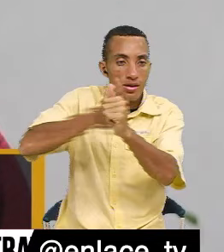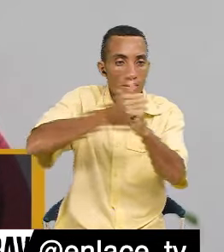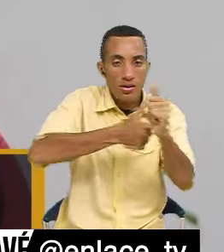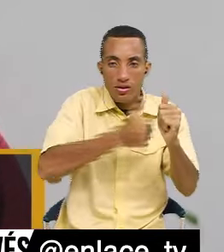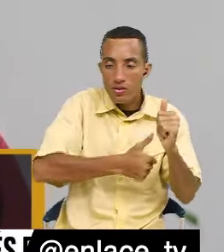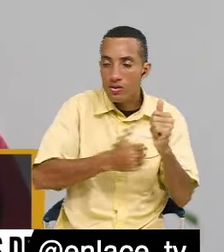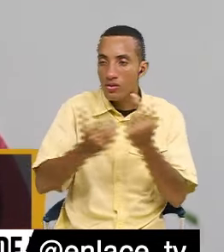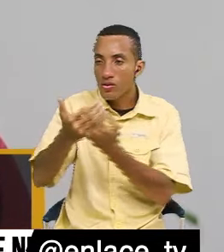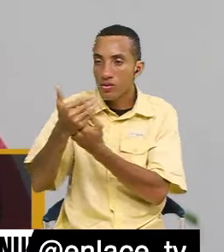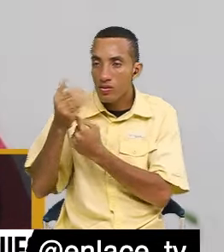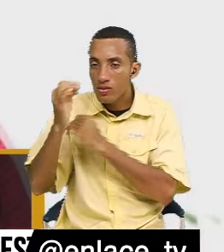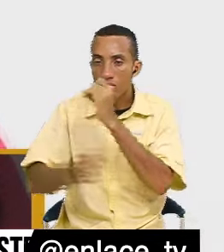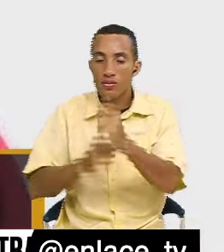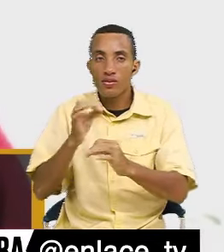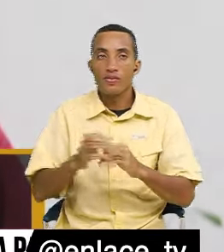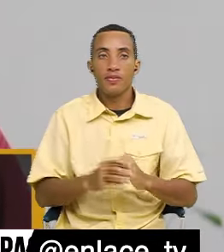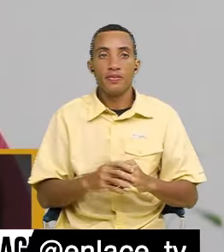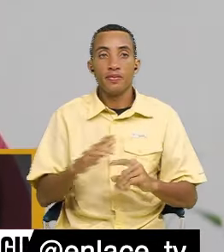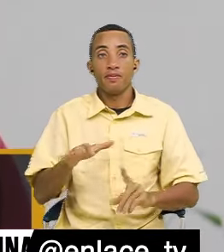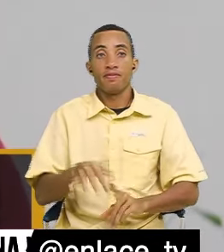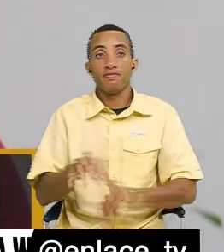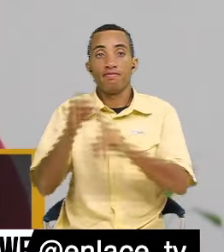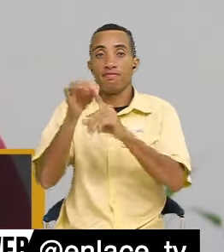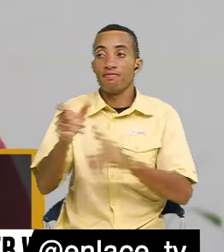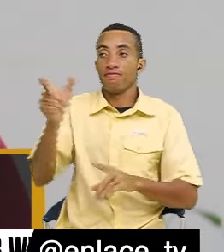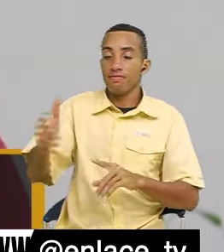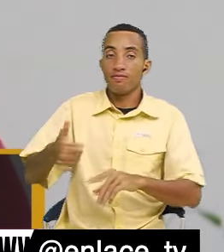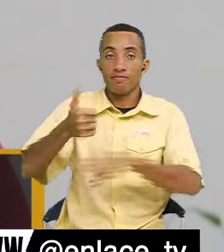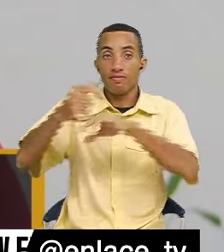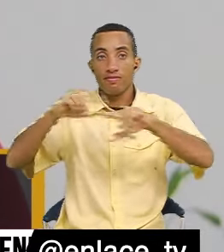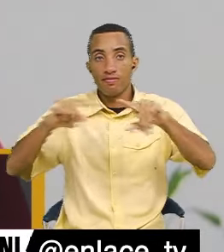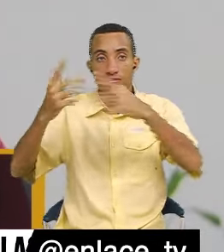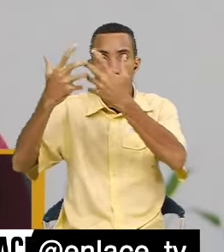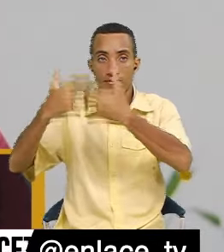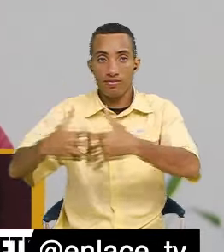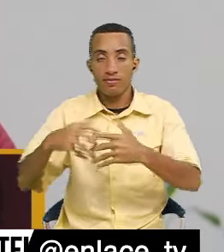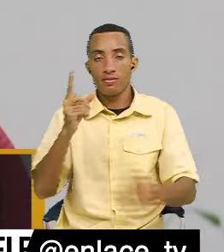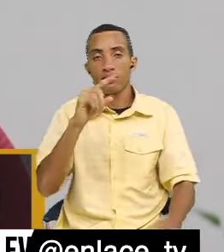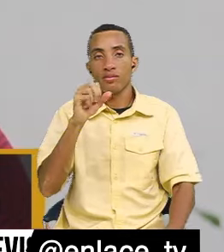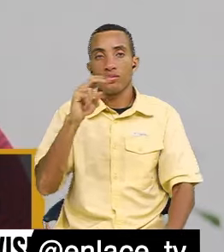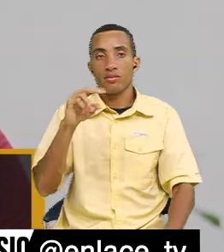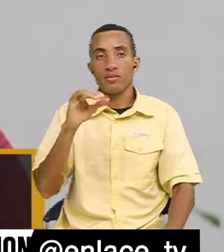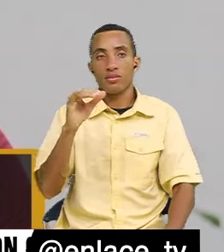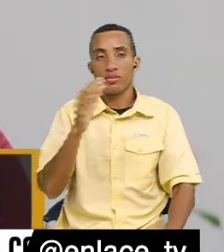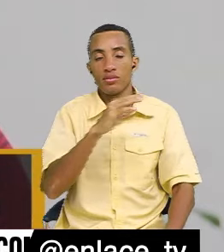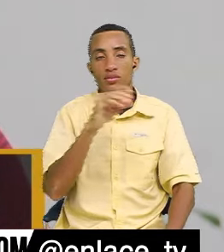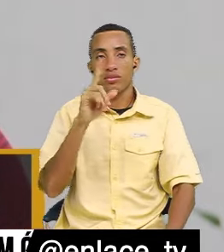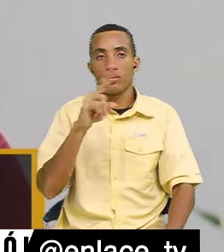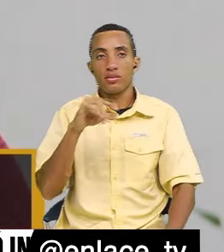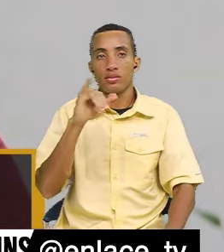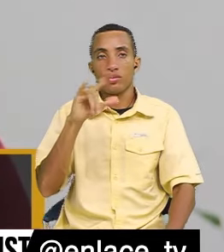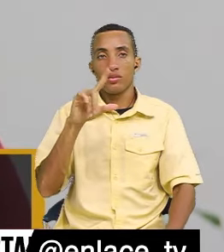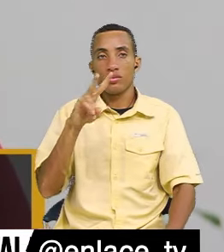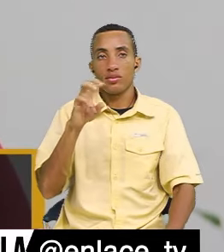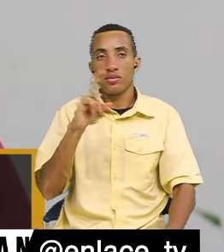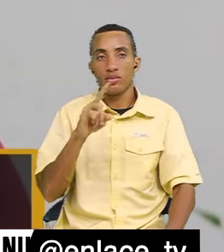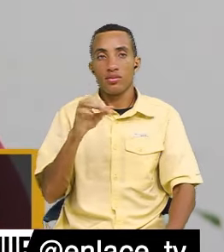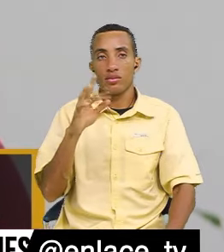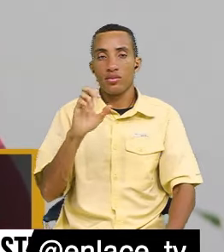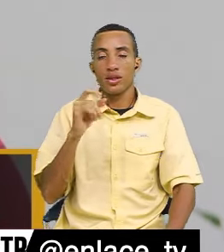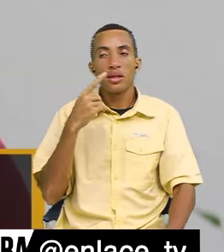del gerente de Transporte San Silvestre. Parece que no hay un acuerdo entre las empresas. Lo que les estamos manifestando es el